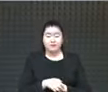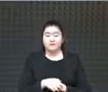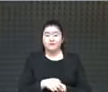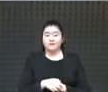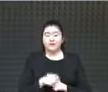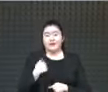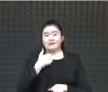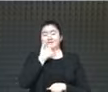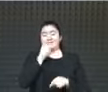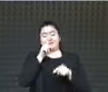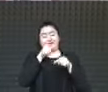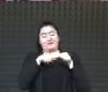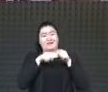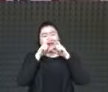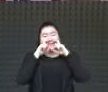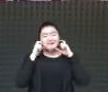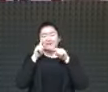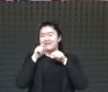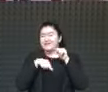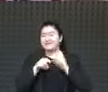útiles y uniformes como en